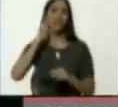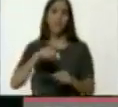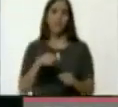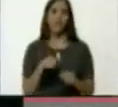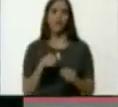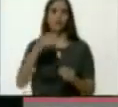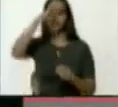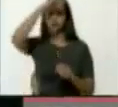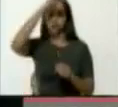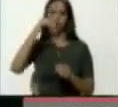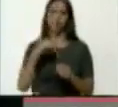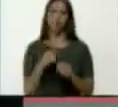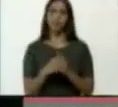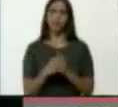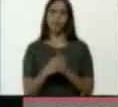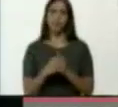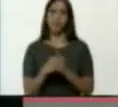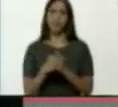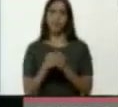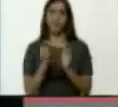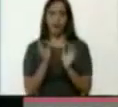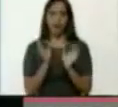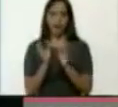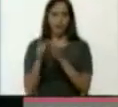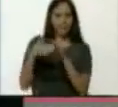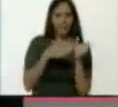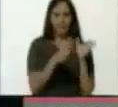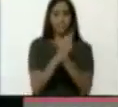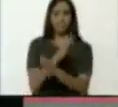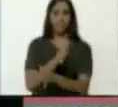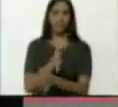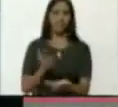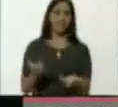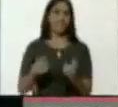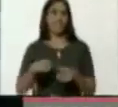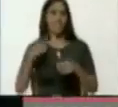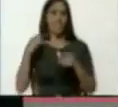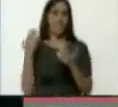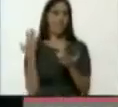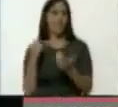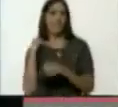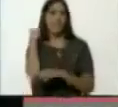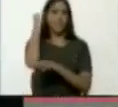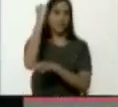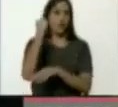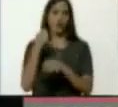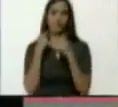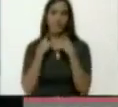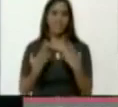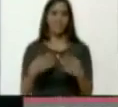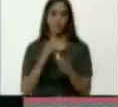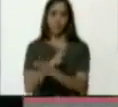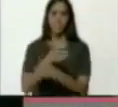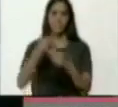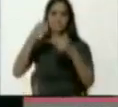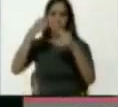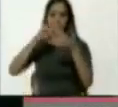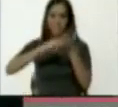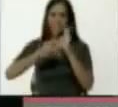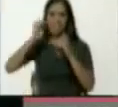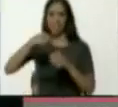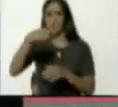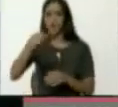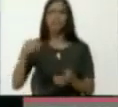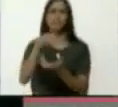Trump, para salirme un poco del tema este de la sexualidad, de que si es el mariscal de la derrota, claro. Que si su sexualidad está definida o no. Ese es su